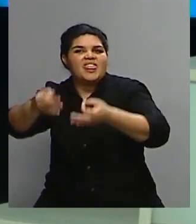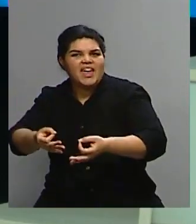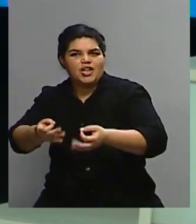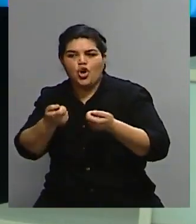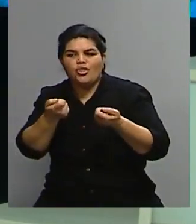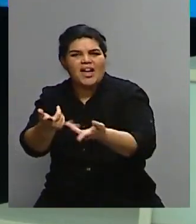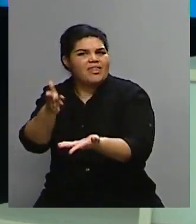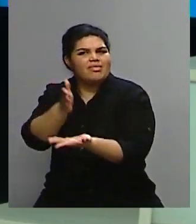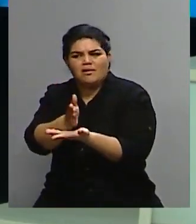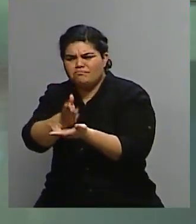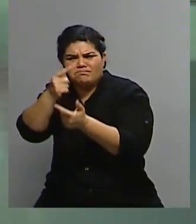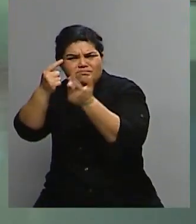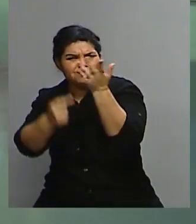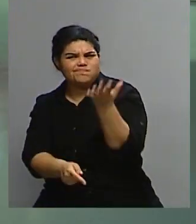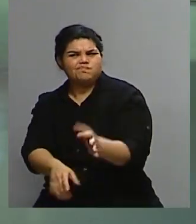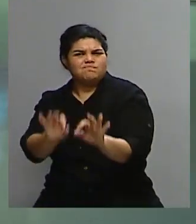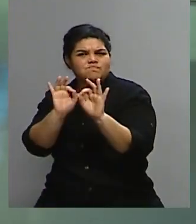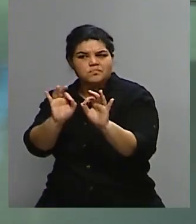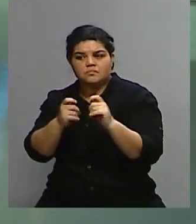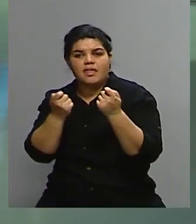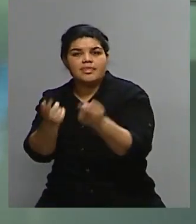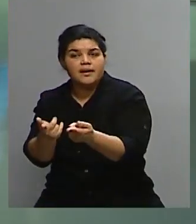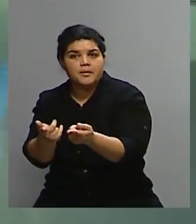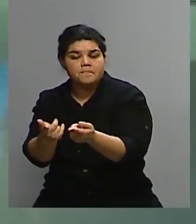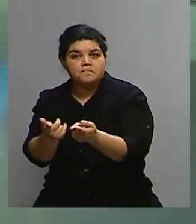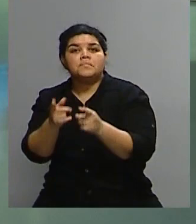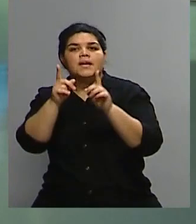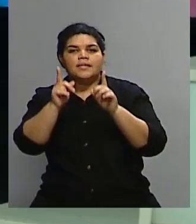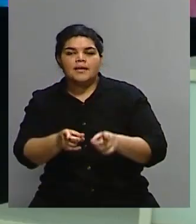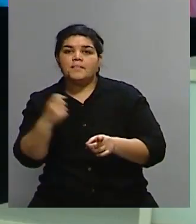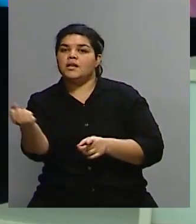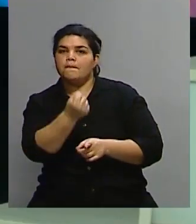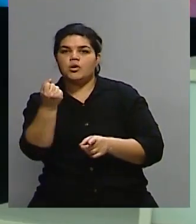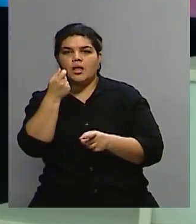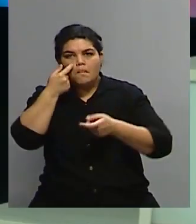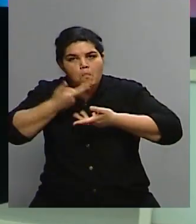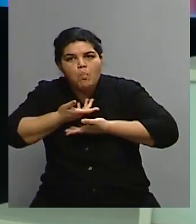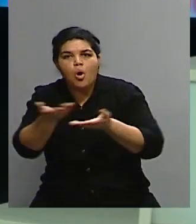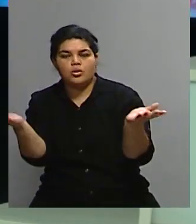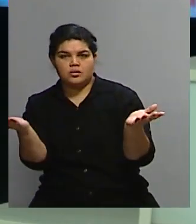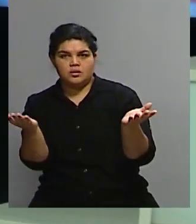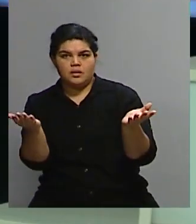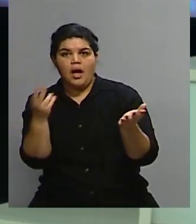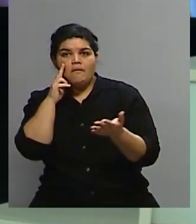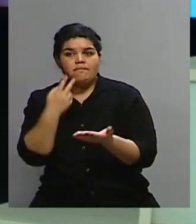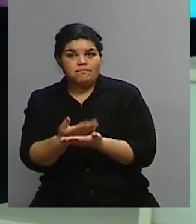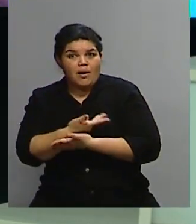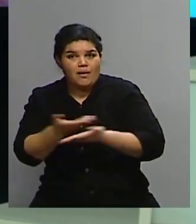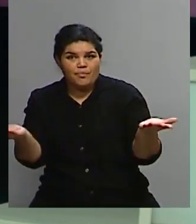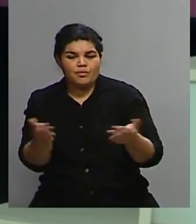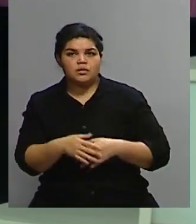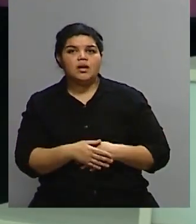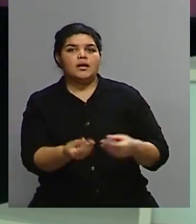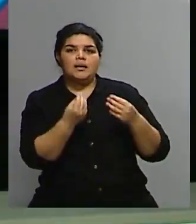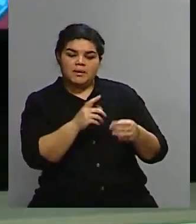sobre todo hacerlo visible, digo, porque también hay una cuestión de que se dice que en Argentina nos cuesta tanto, resistimos mucho el tema del